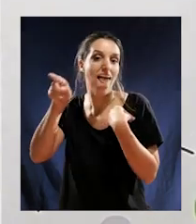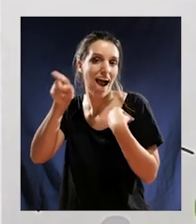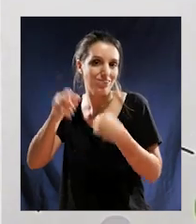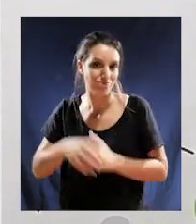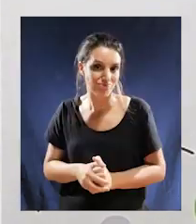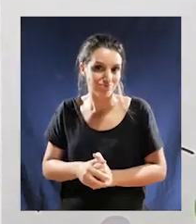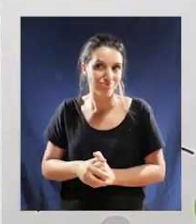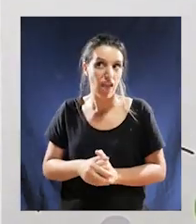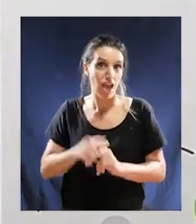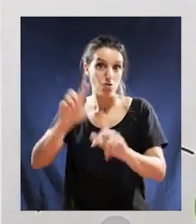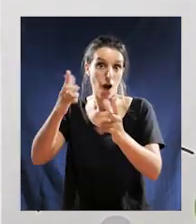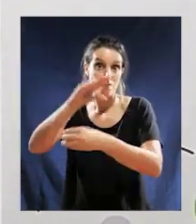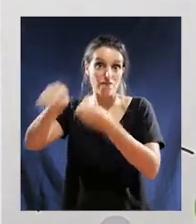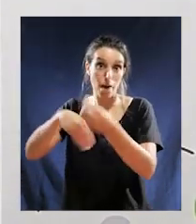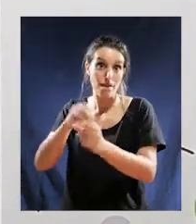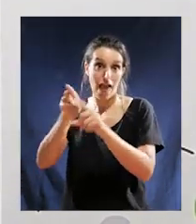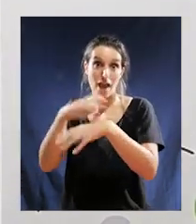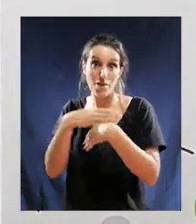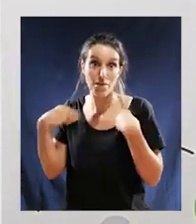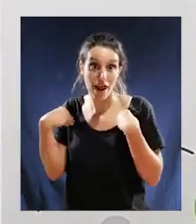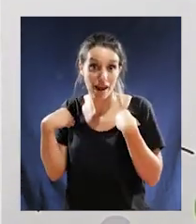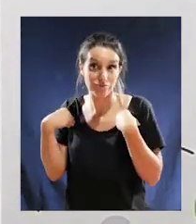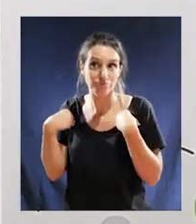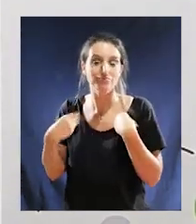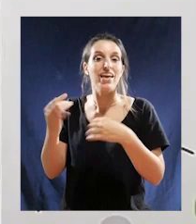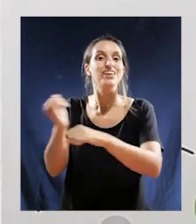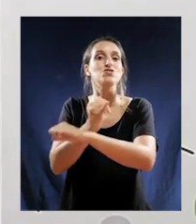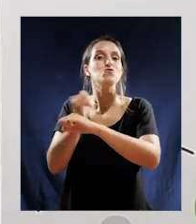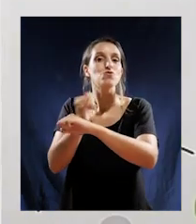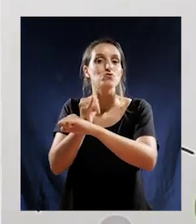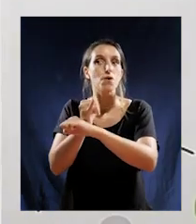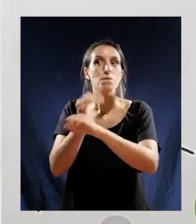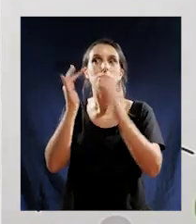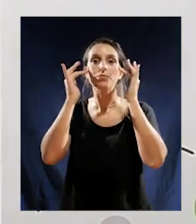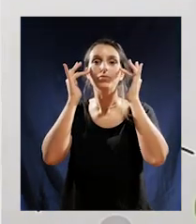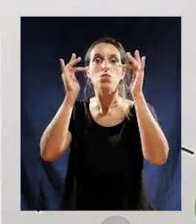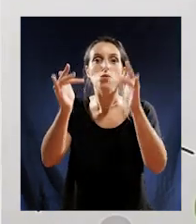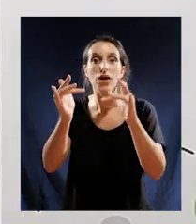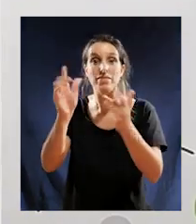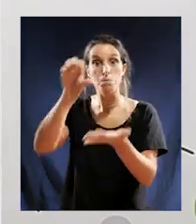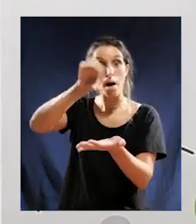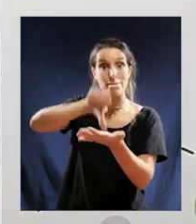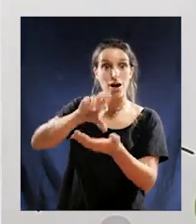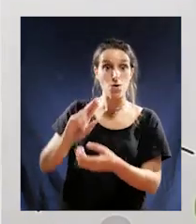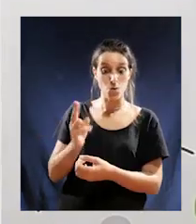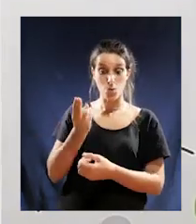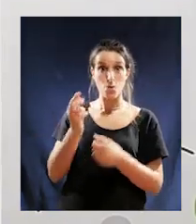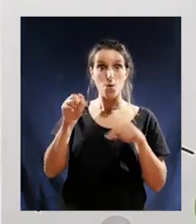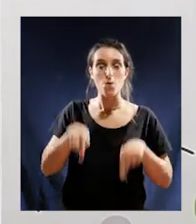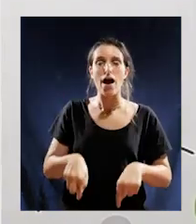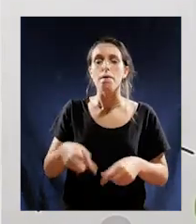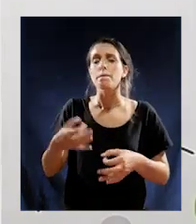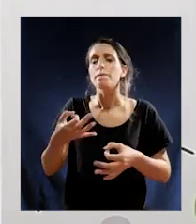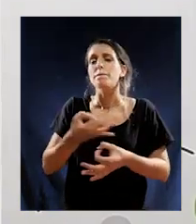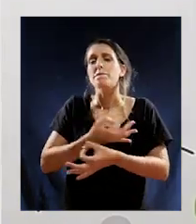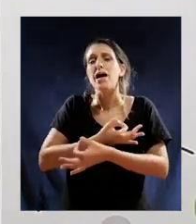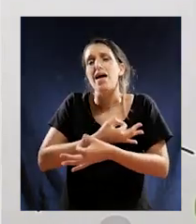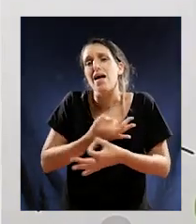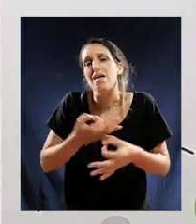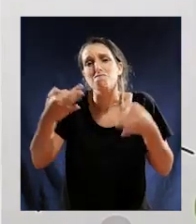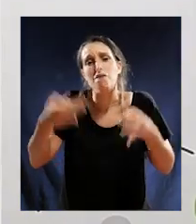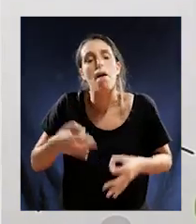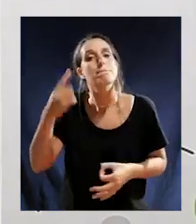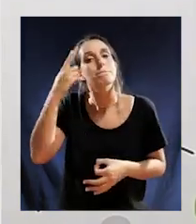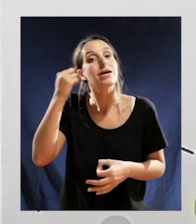las instituciones educativas en un país como el nuestro son por excelencia son esa experiencia no familiar